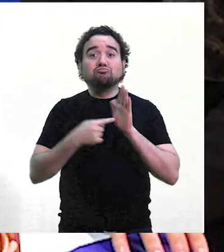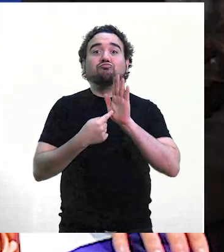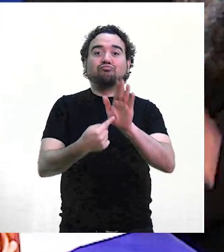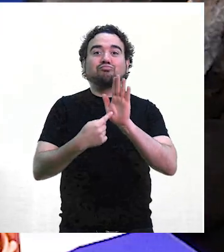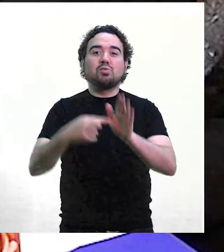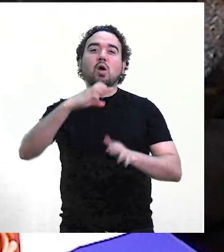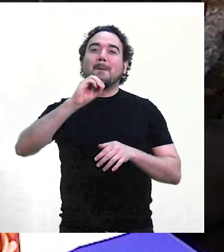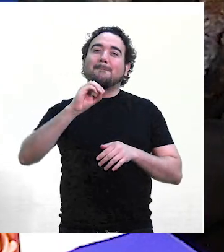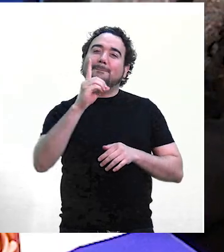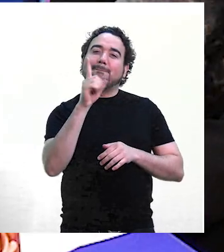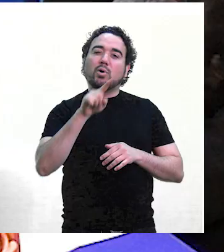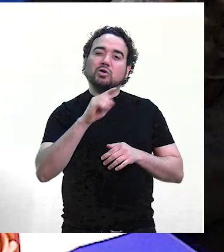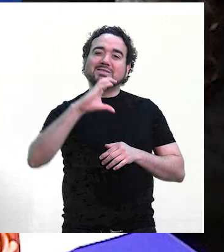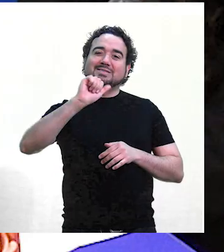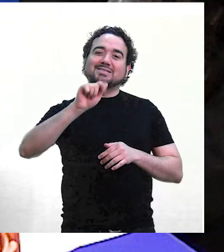no tengo idea, pero